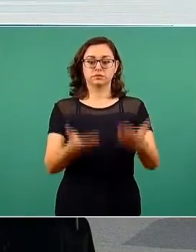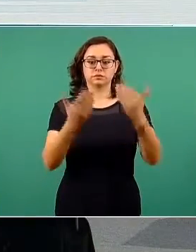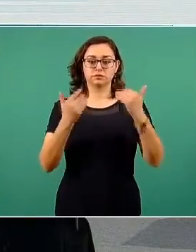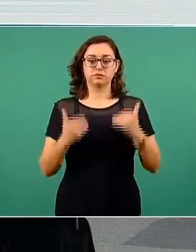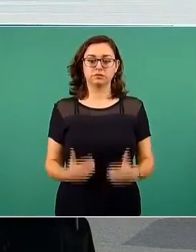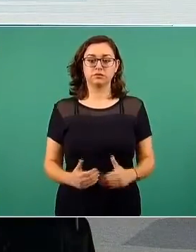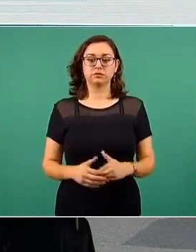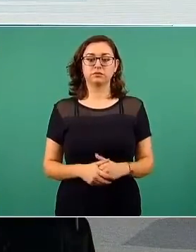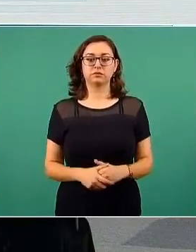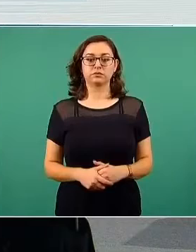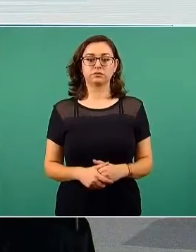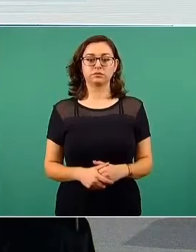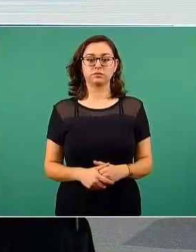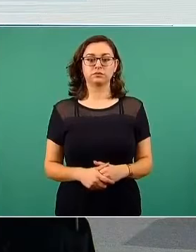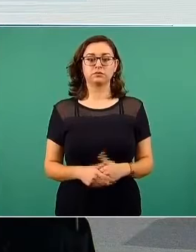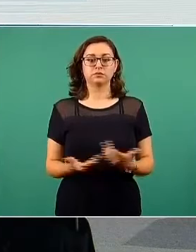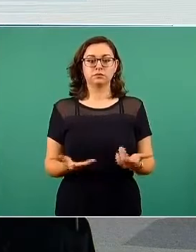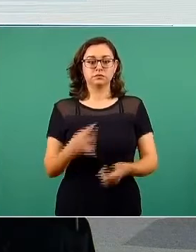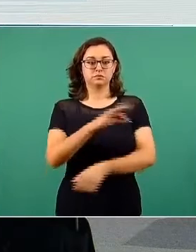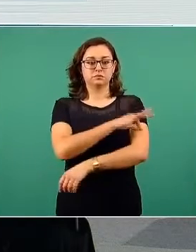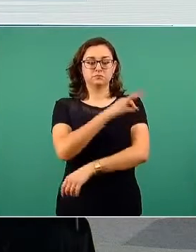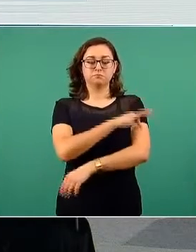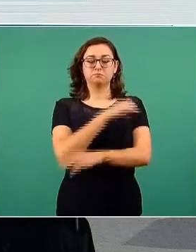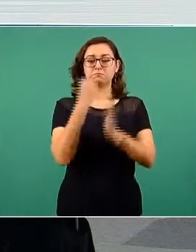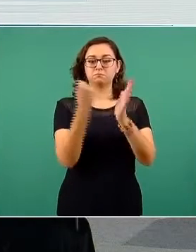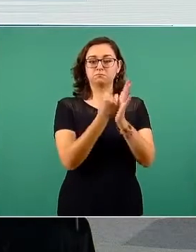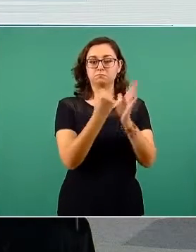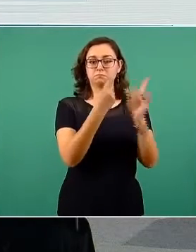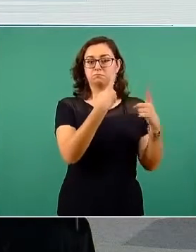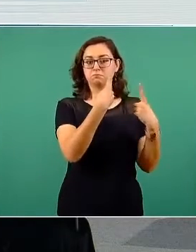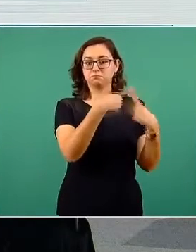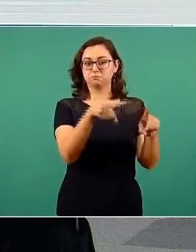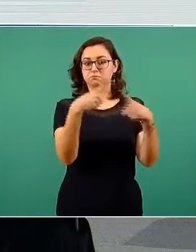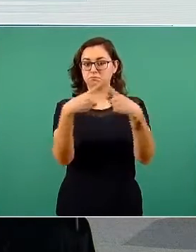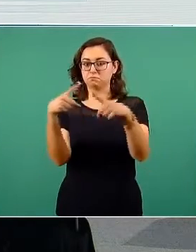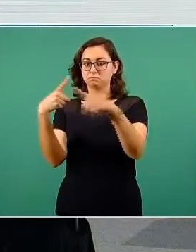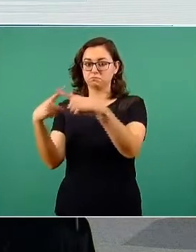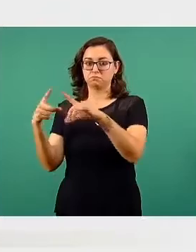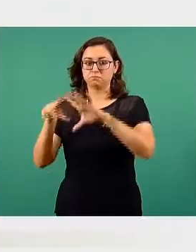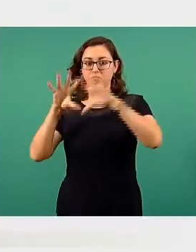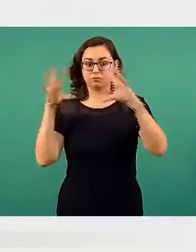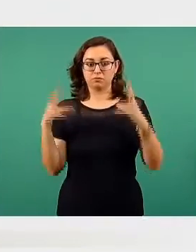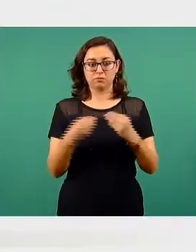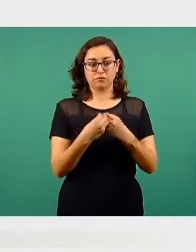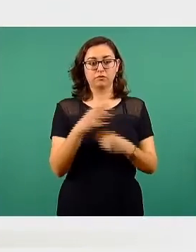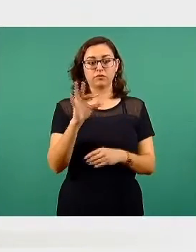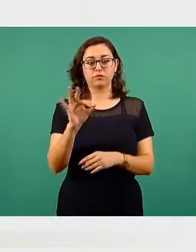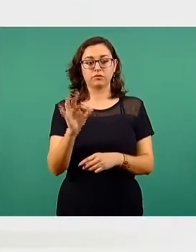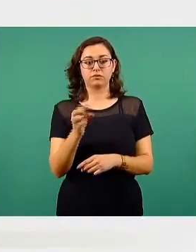Esta es la distribución de las vacunas que hasta el momento se han recibido: